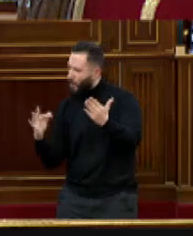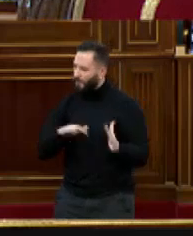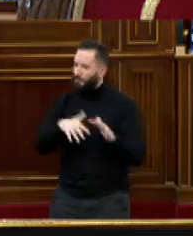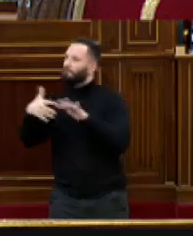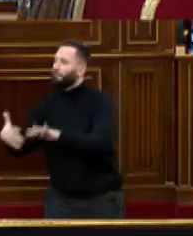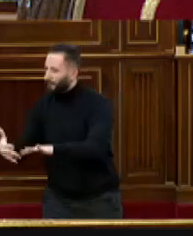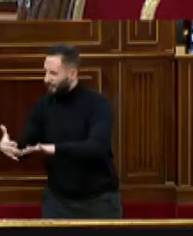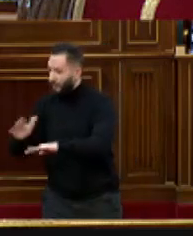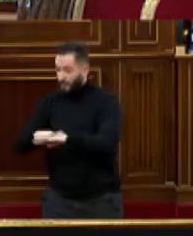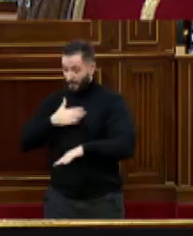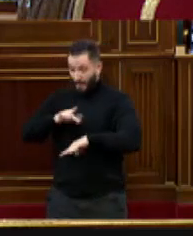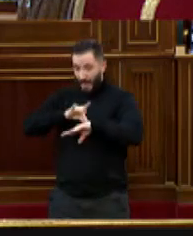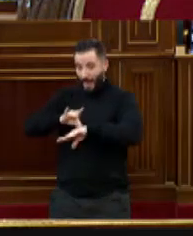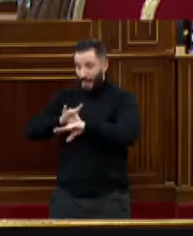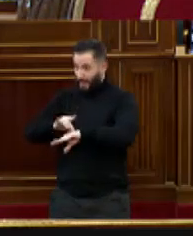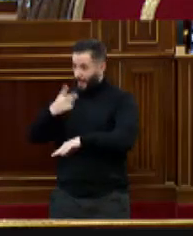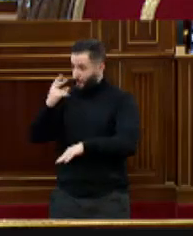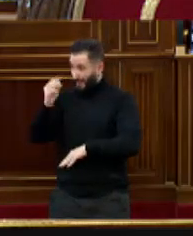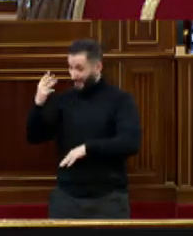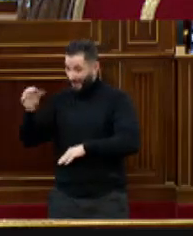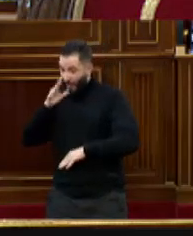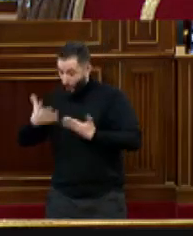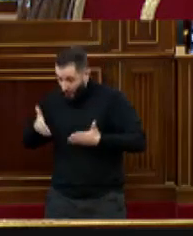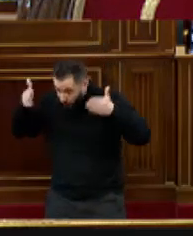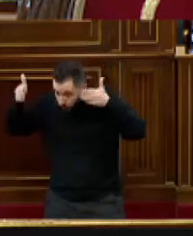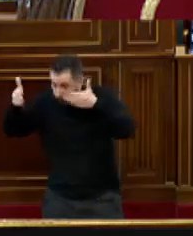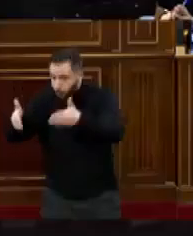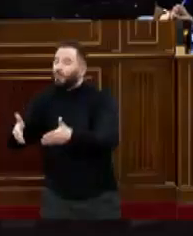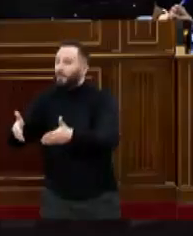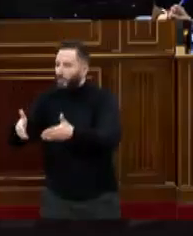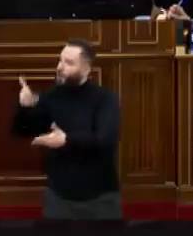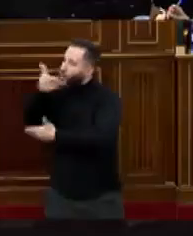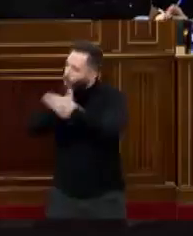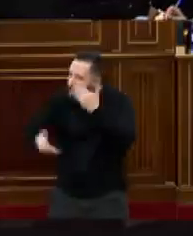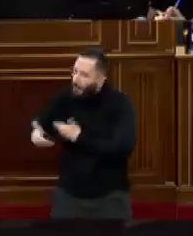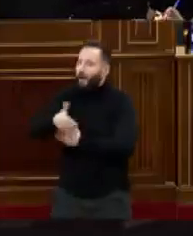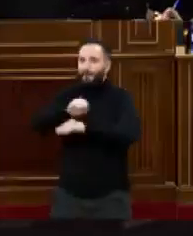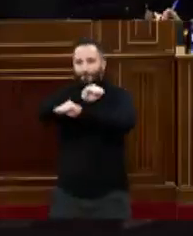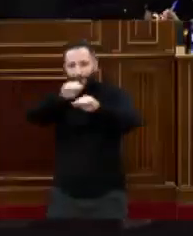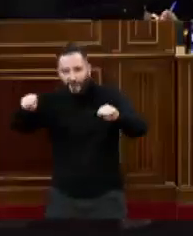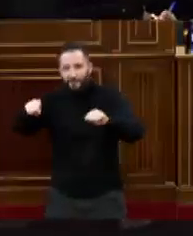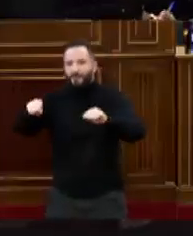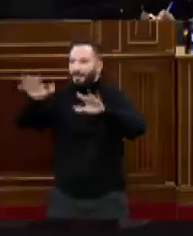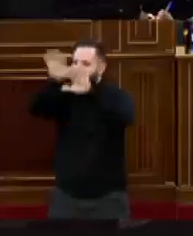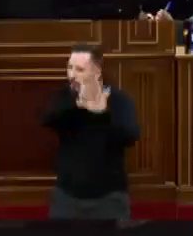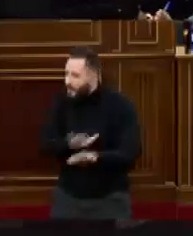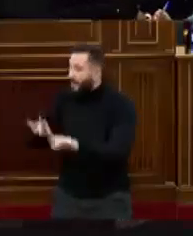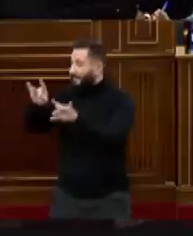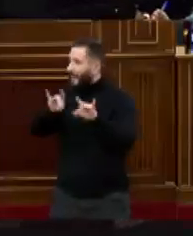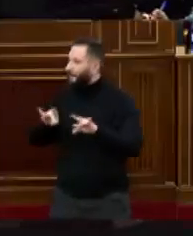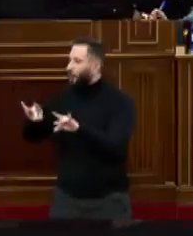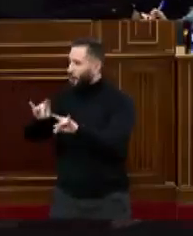nuestra agenda legislativa pendiente es ahora incidir colaborar convencer aquellos territorios